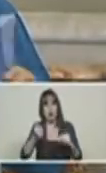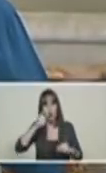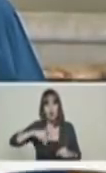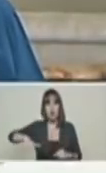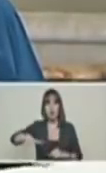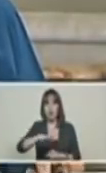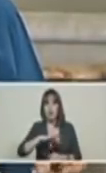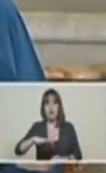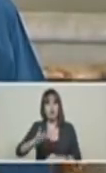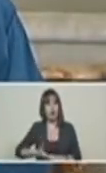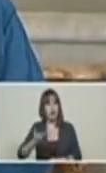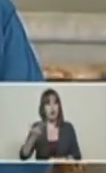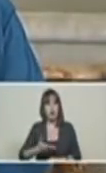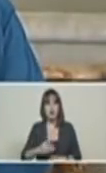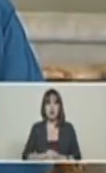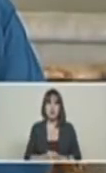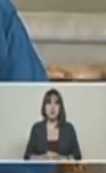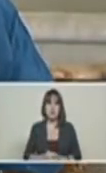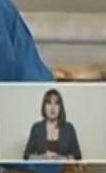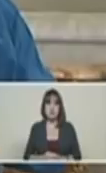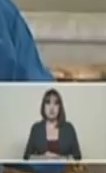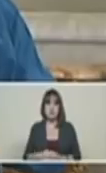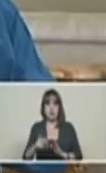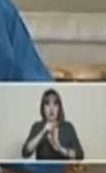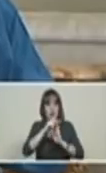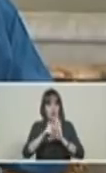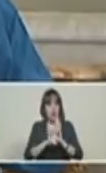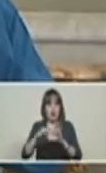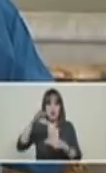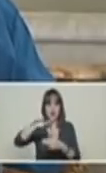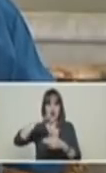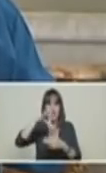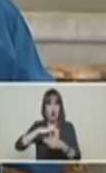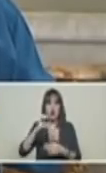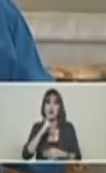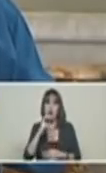muy importante. El plan de ahorro en oro,